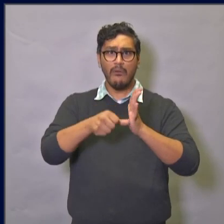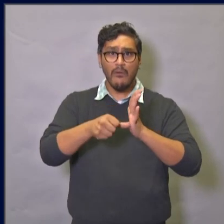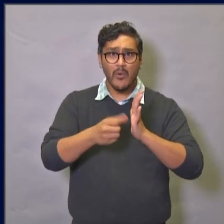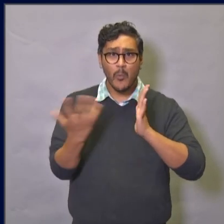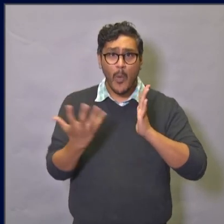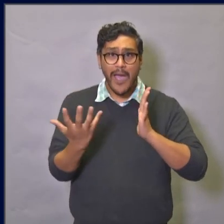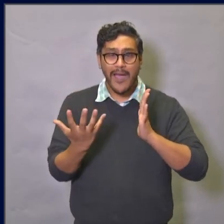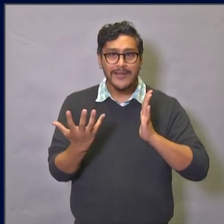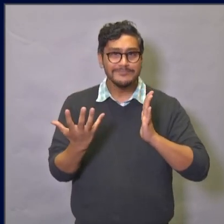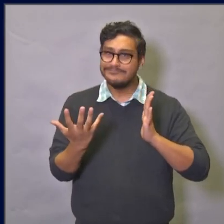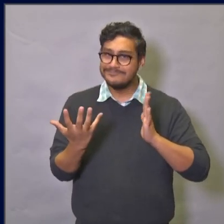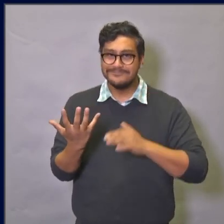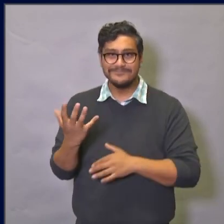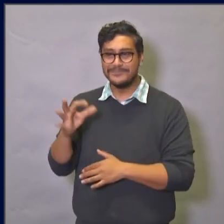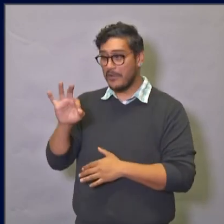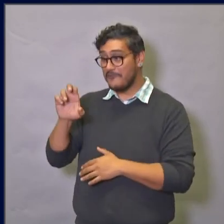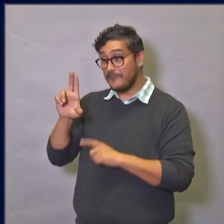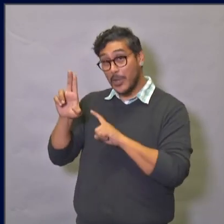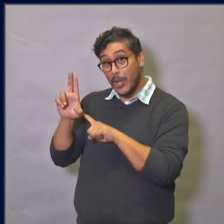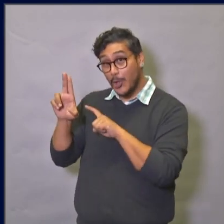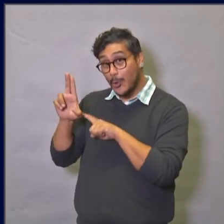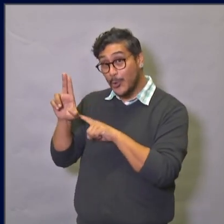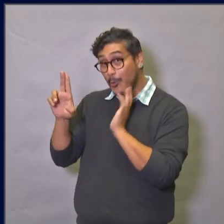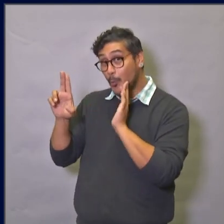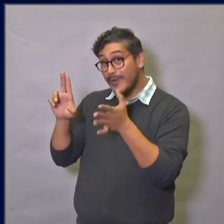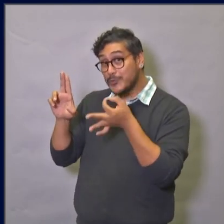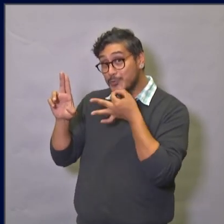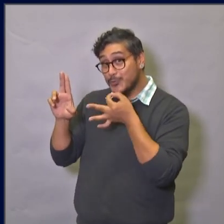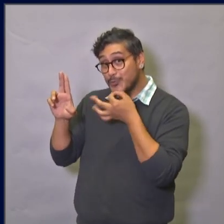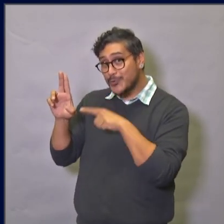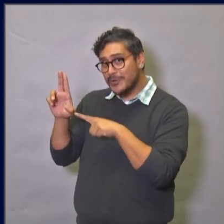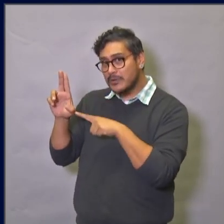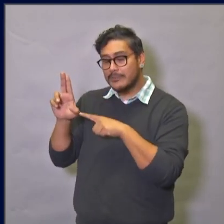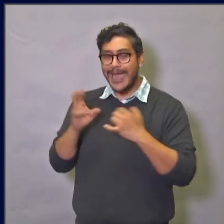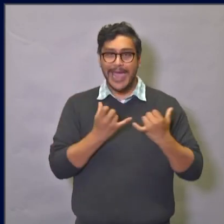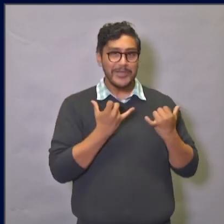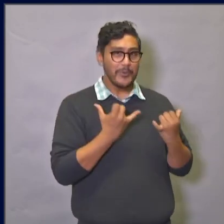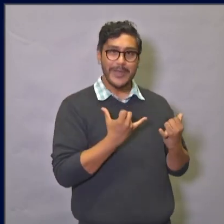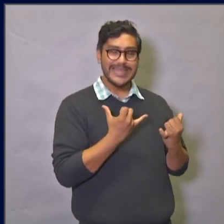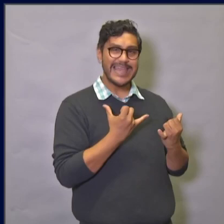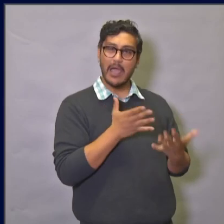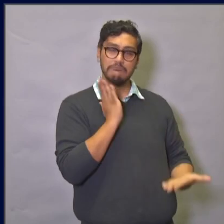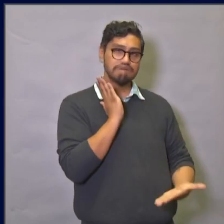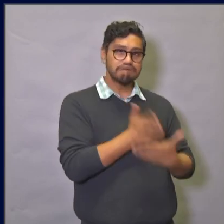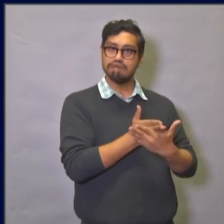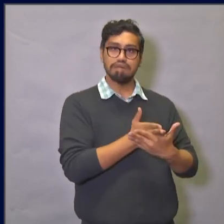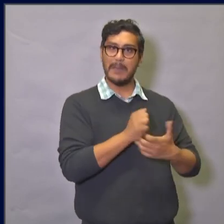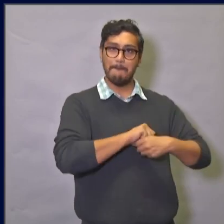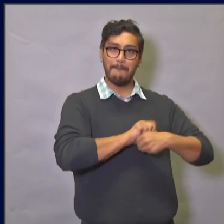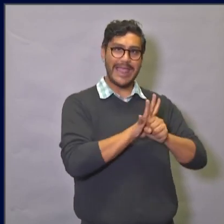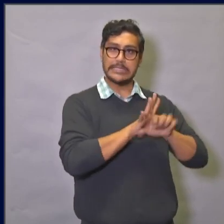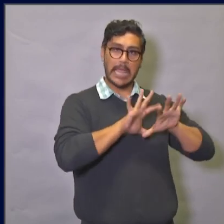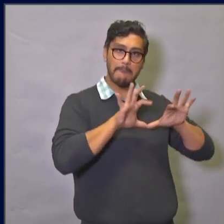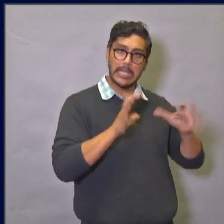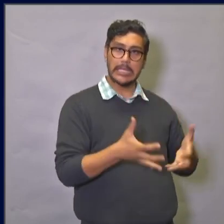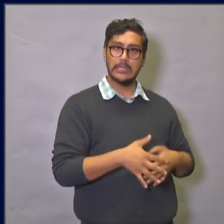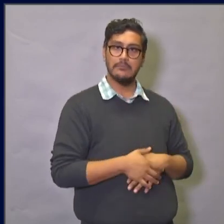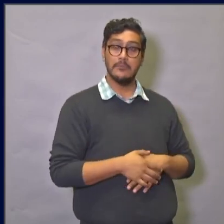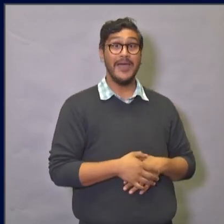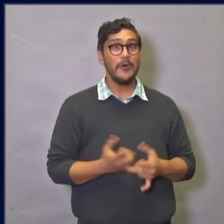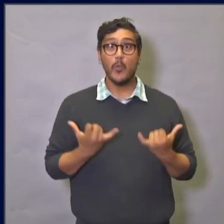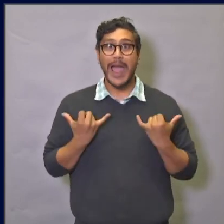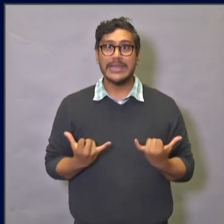gripe mientras estamos en medio de una pandemia. Nunca ha sido más importante para todos vacunarnos contra la